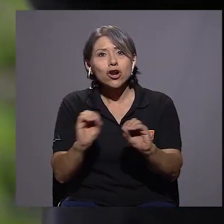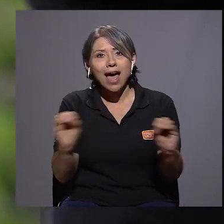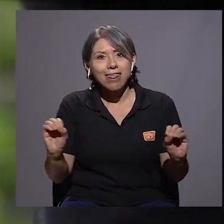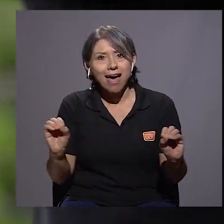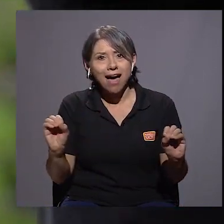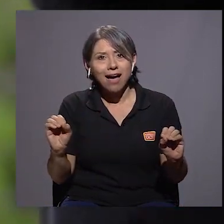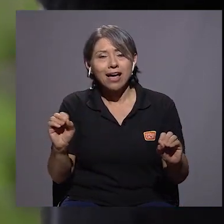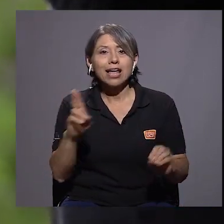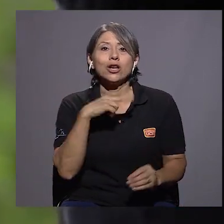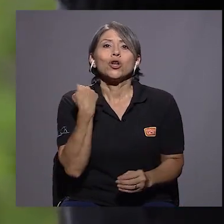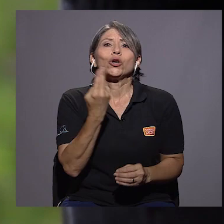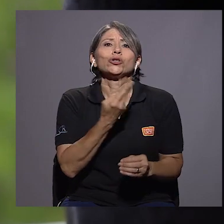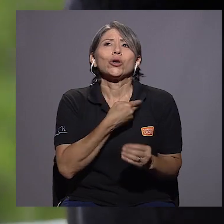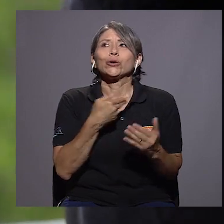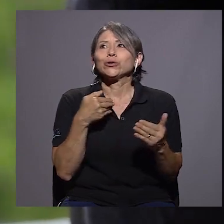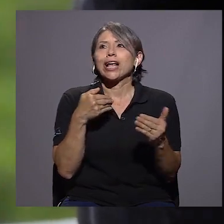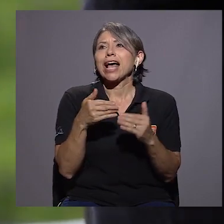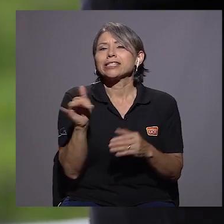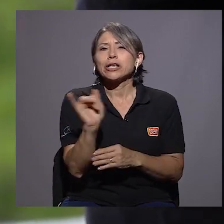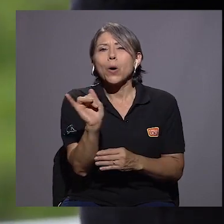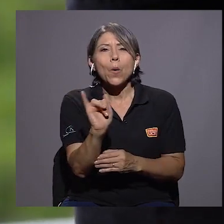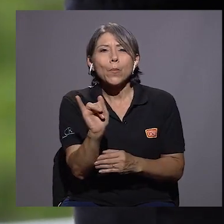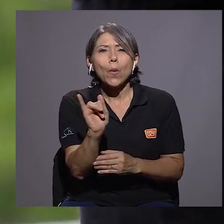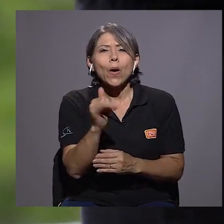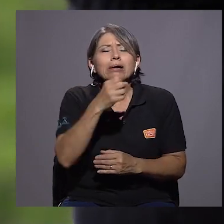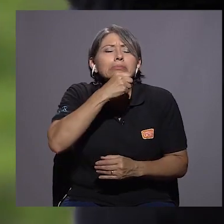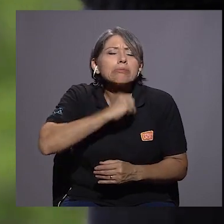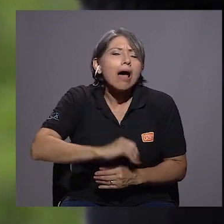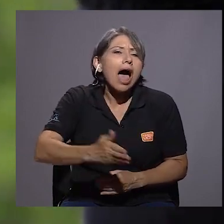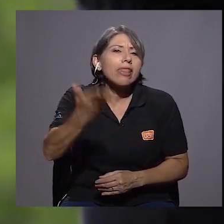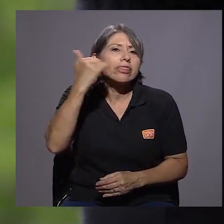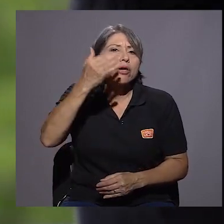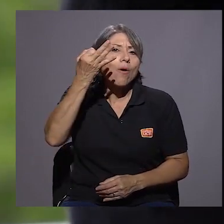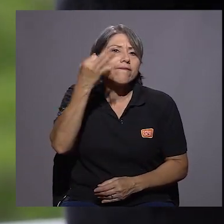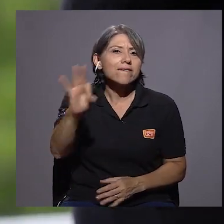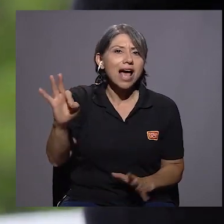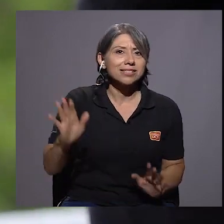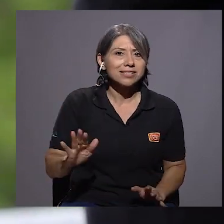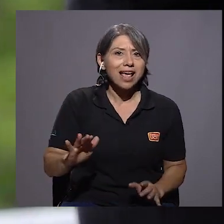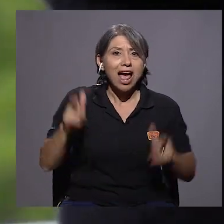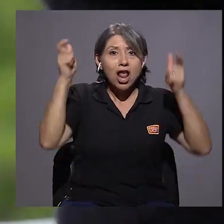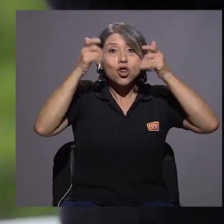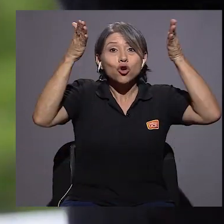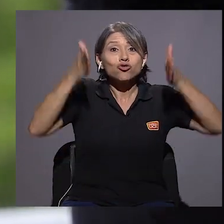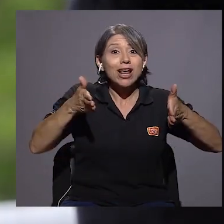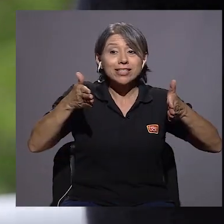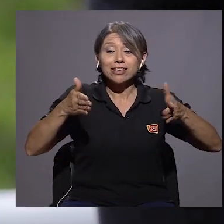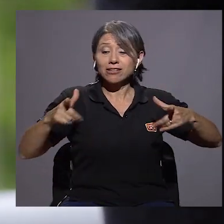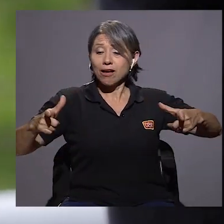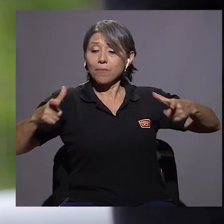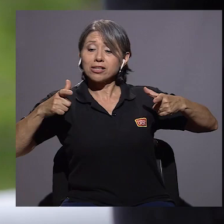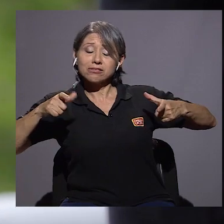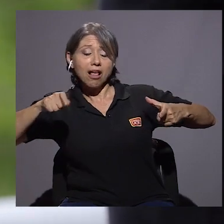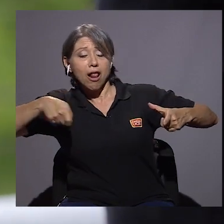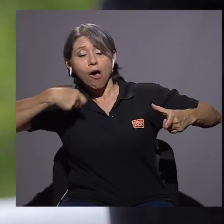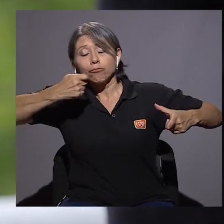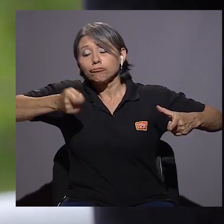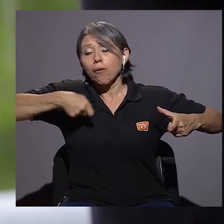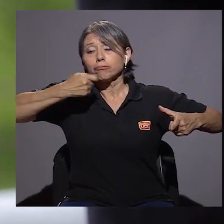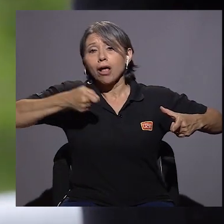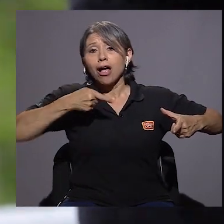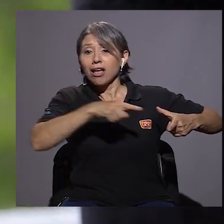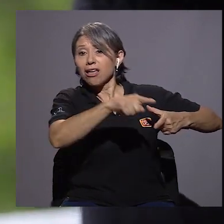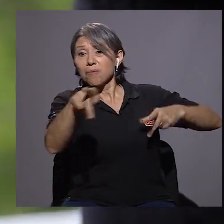Para el pueblo nada. Estamos casi como en la antigua Francia. Los reyes comiendo pastel y